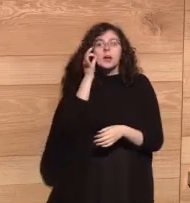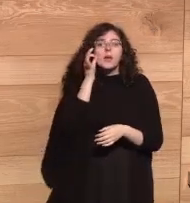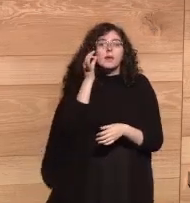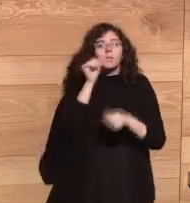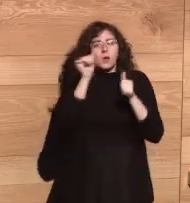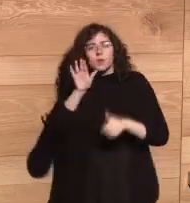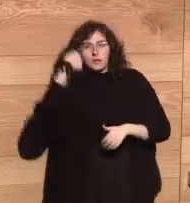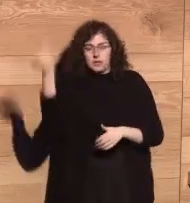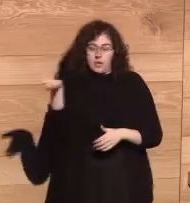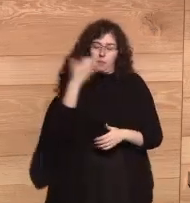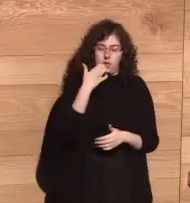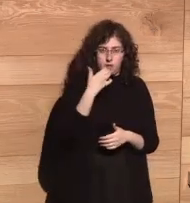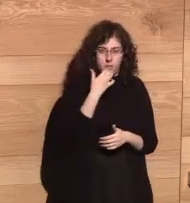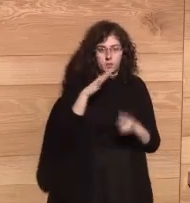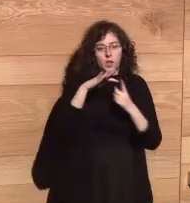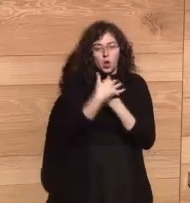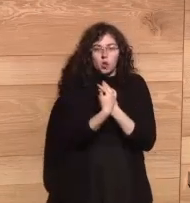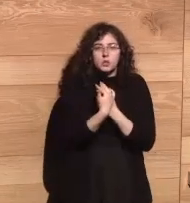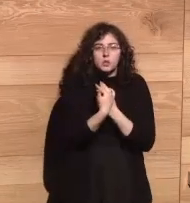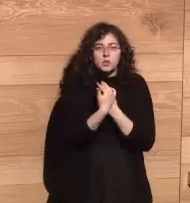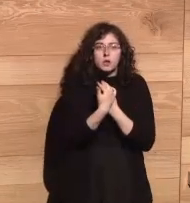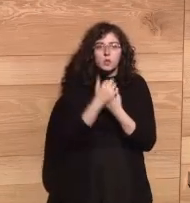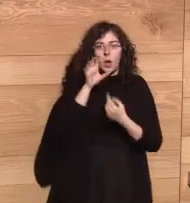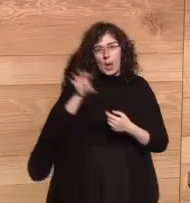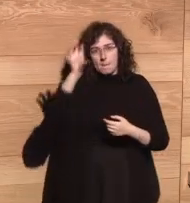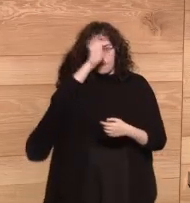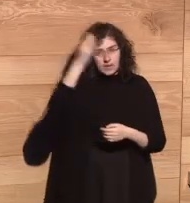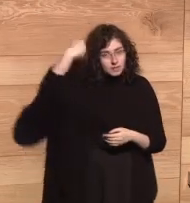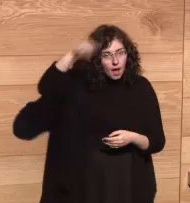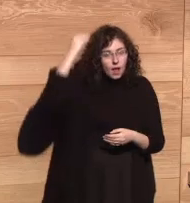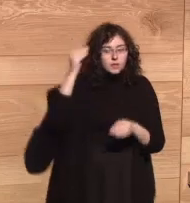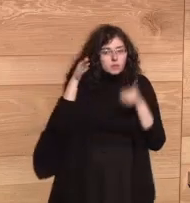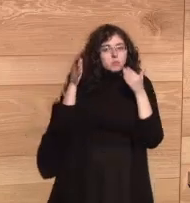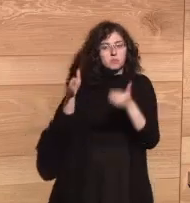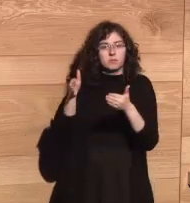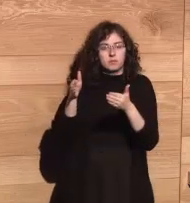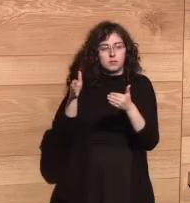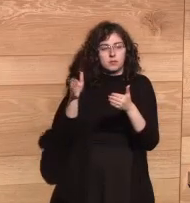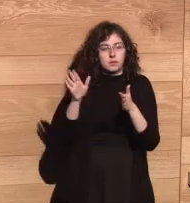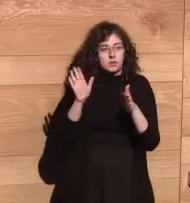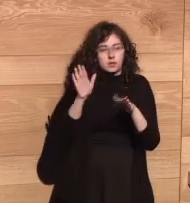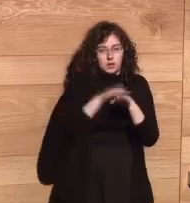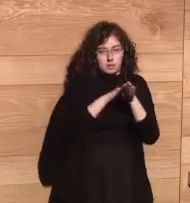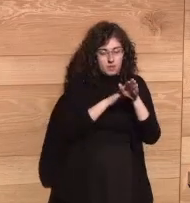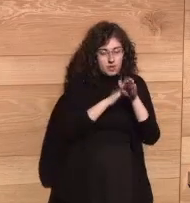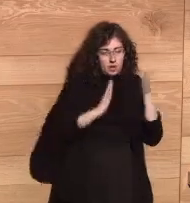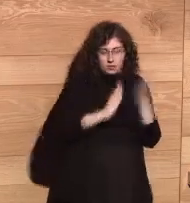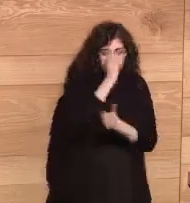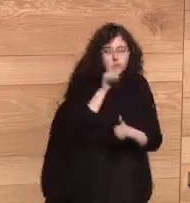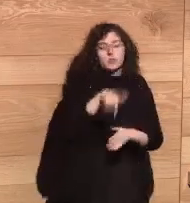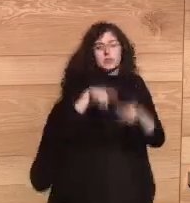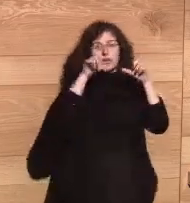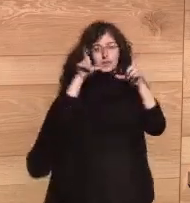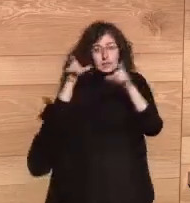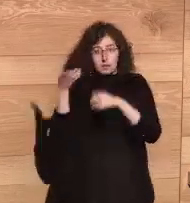externa, pues, por ejemplo, en situaciones de los países árabes en concreto... Perdona que te interrumpa, que estas imágenes que estamos